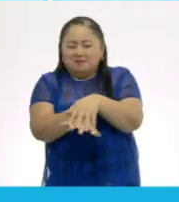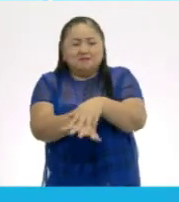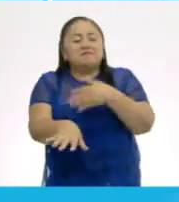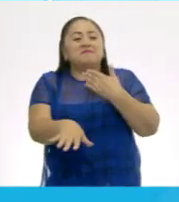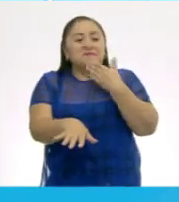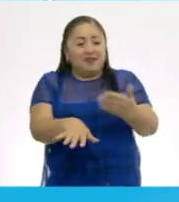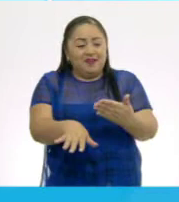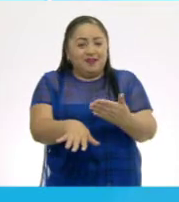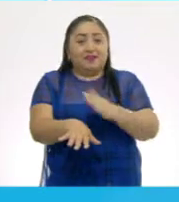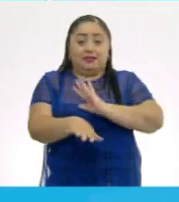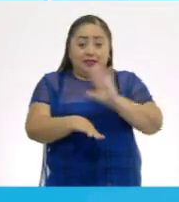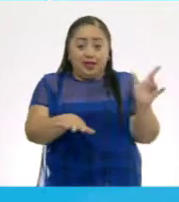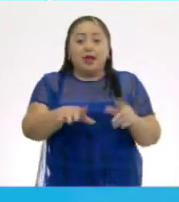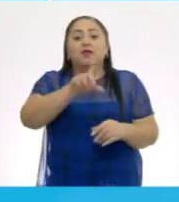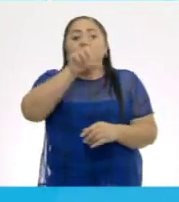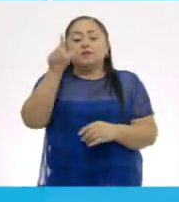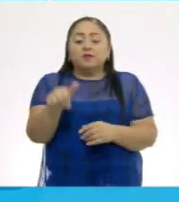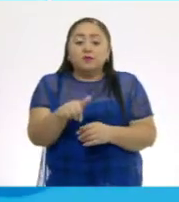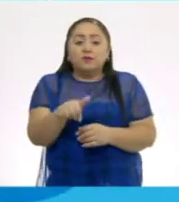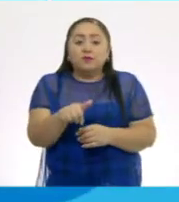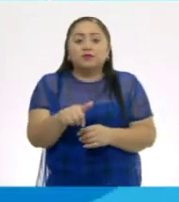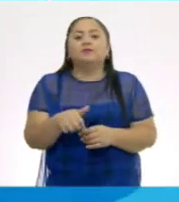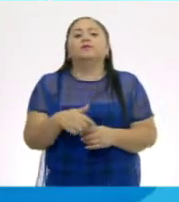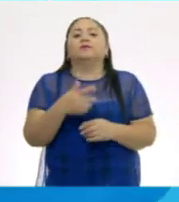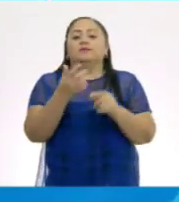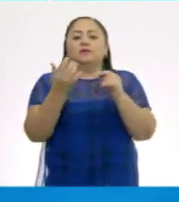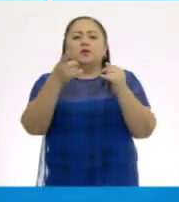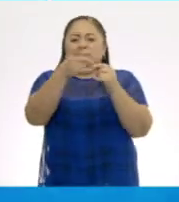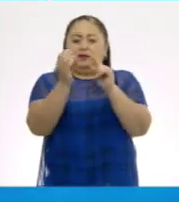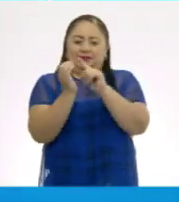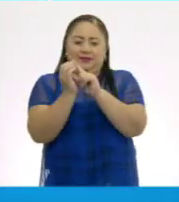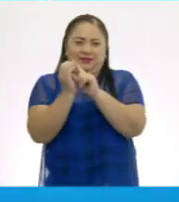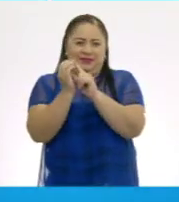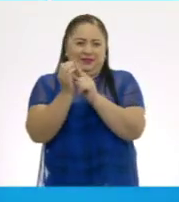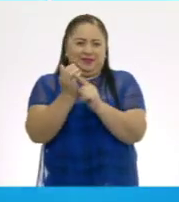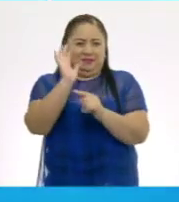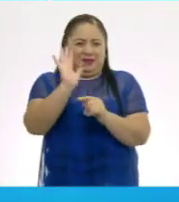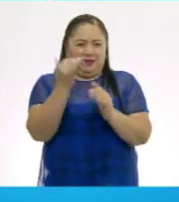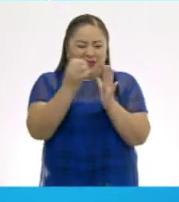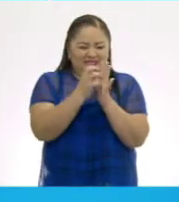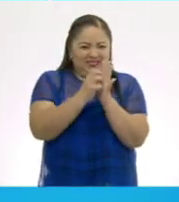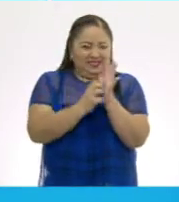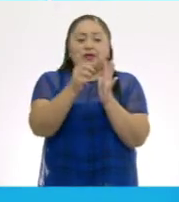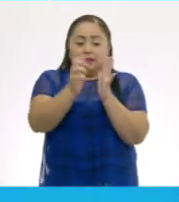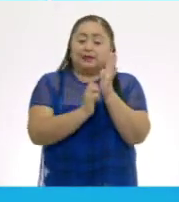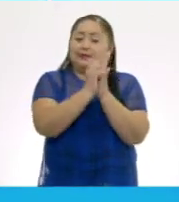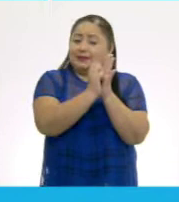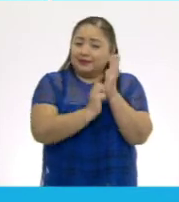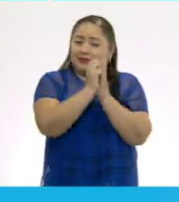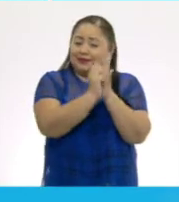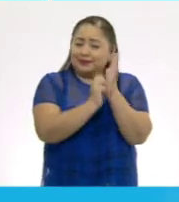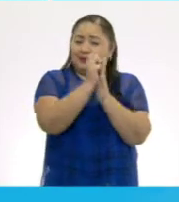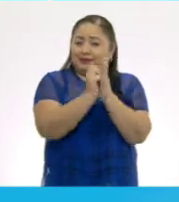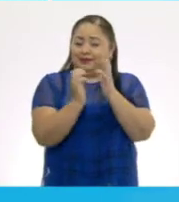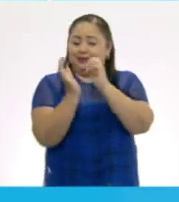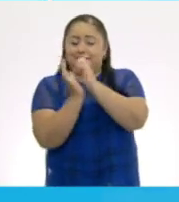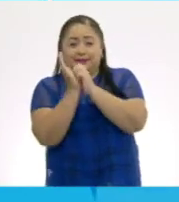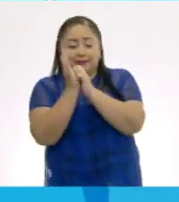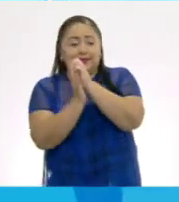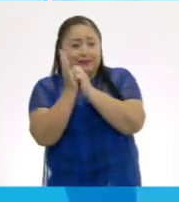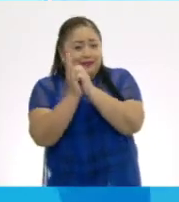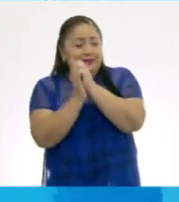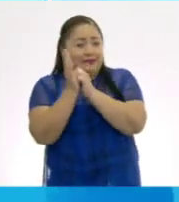la otra mano. Frota los dedos. Ahora haz como que rasguñas la palma de tus manos para lavar tus